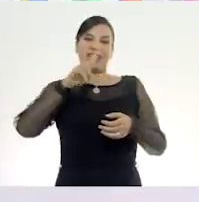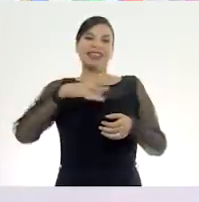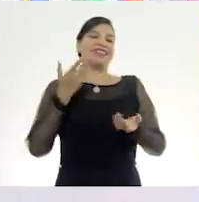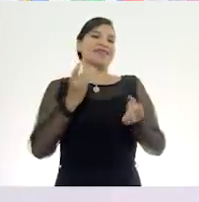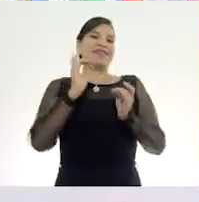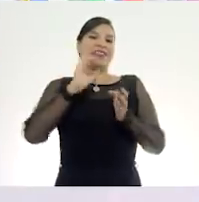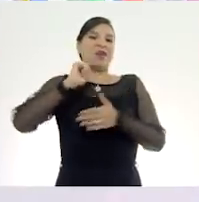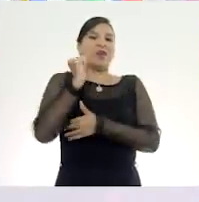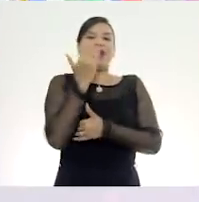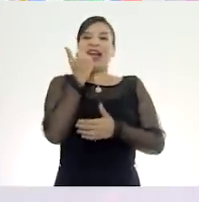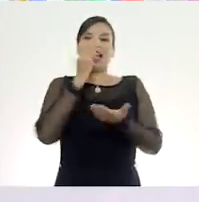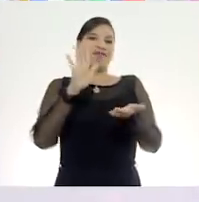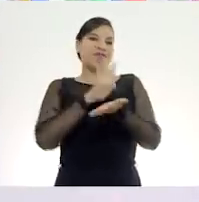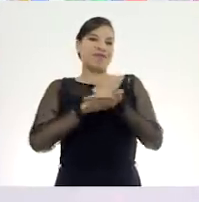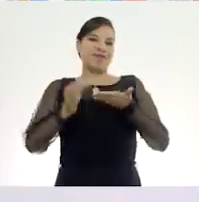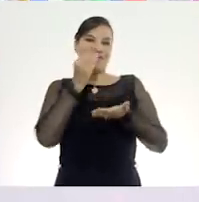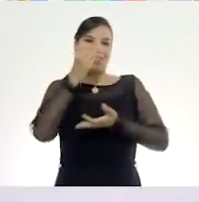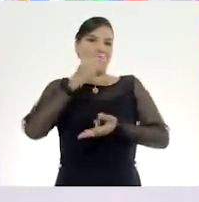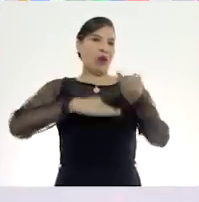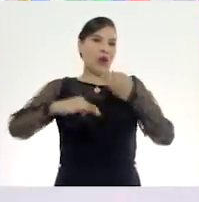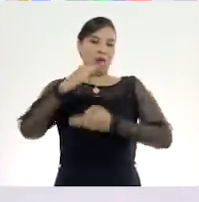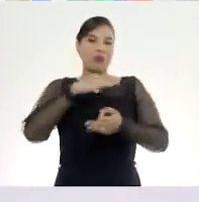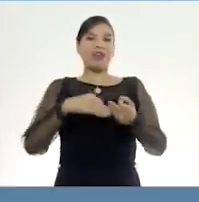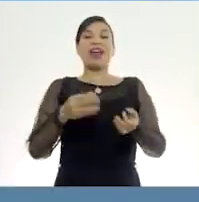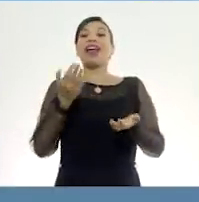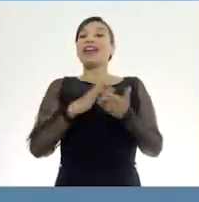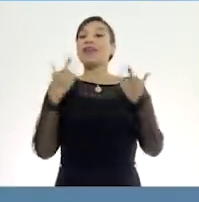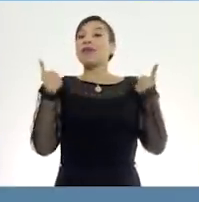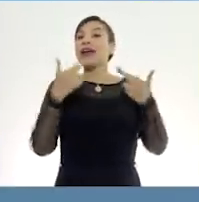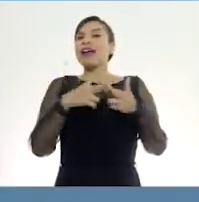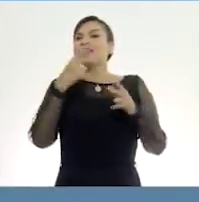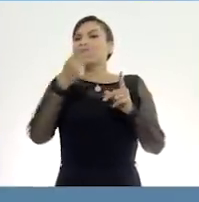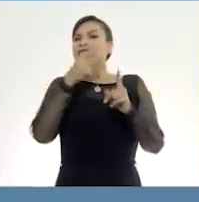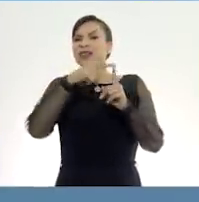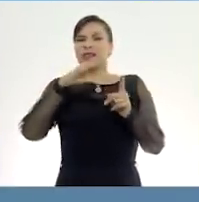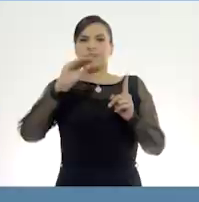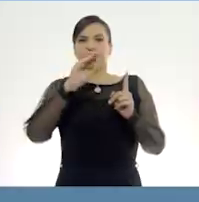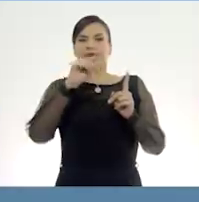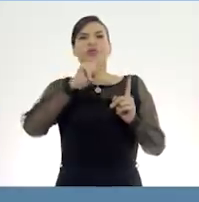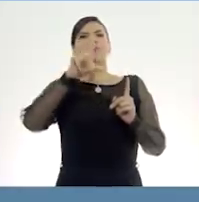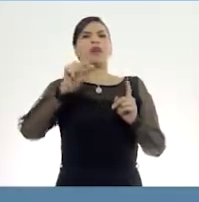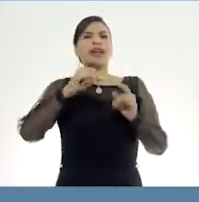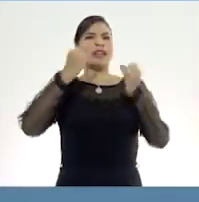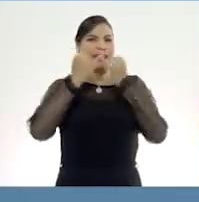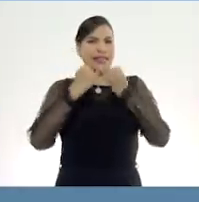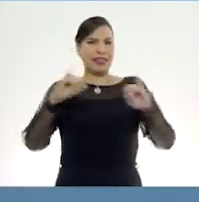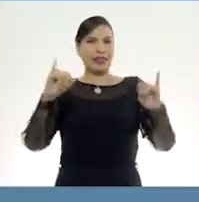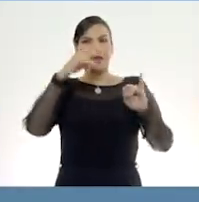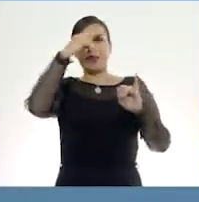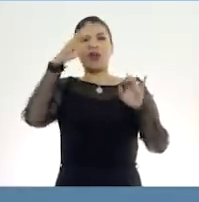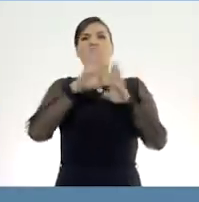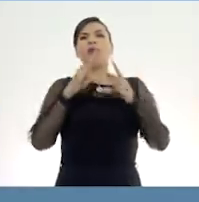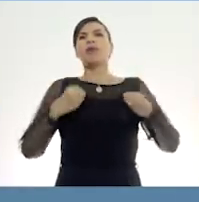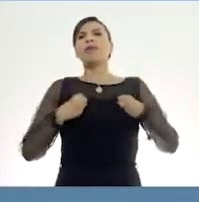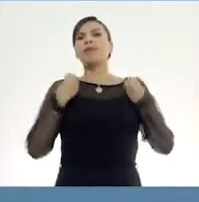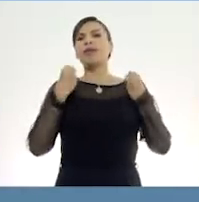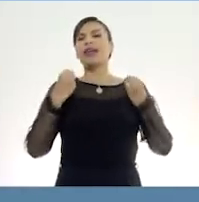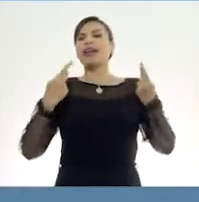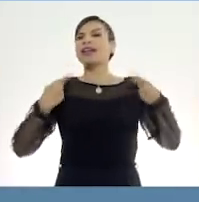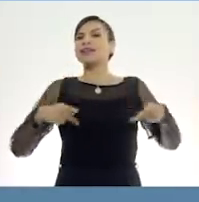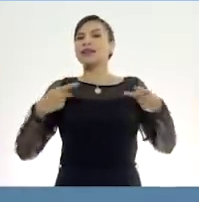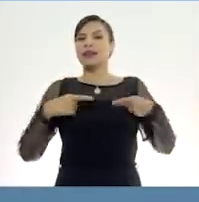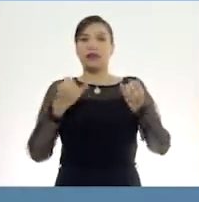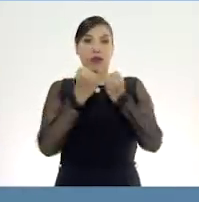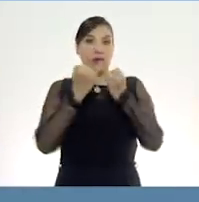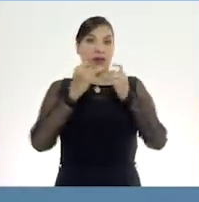no hay guardadito. Sí. Oye, profesor, y después de la independencia, ¿cómo vivía la gente?